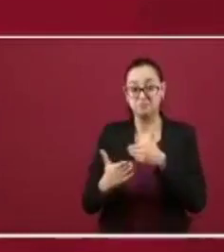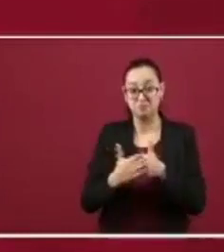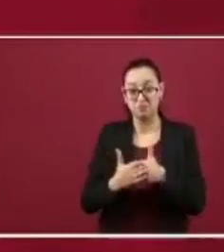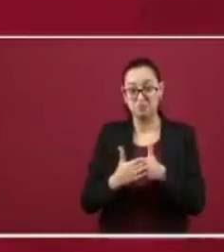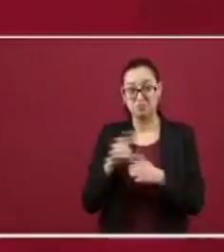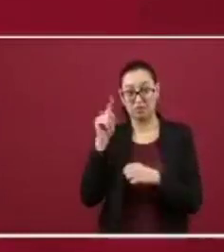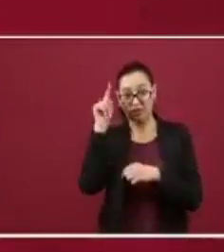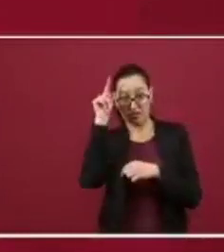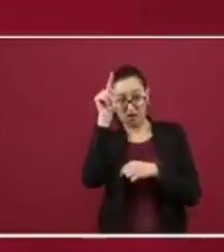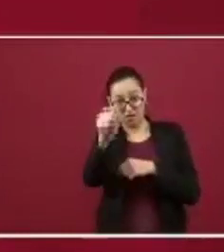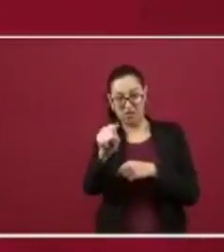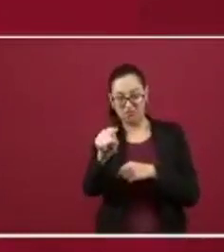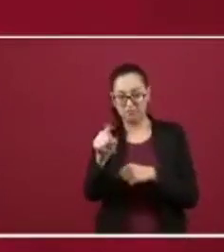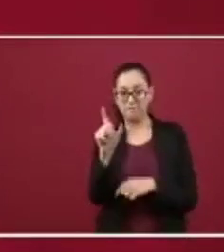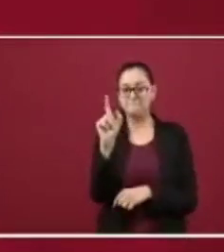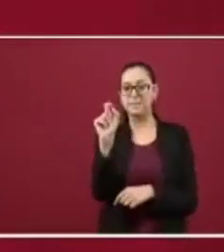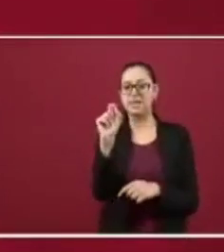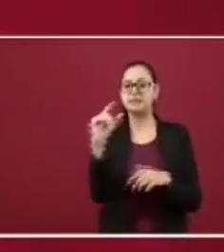sierra,